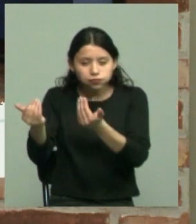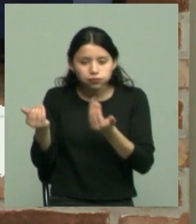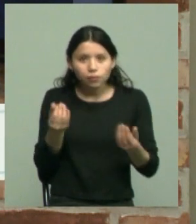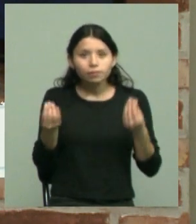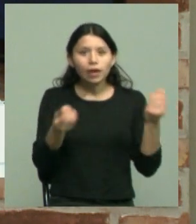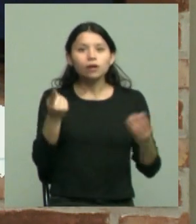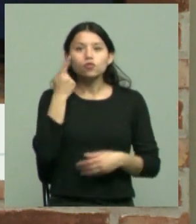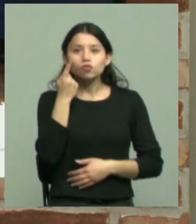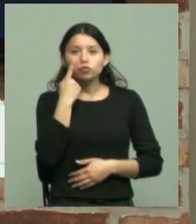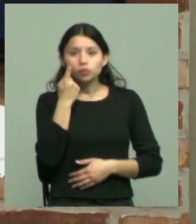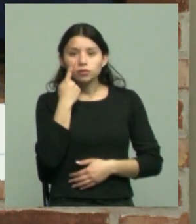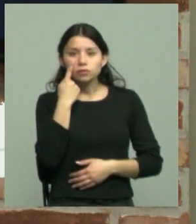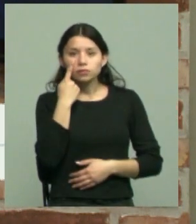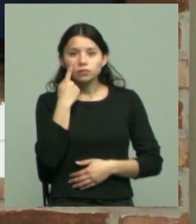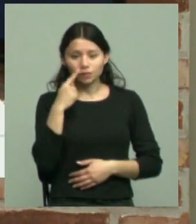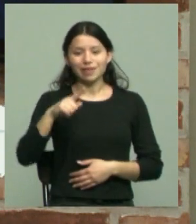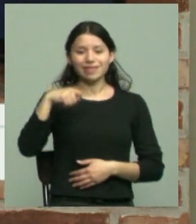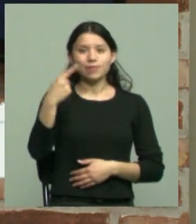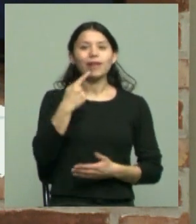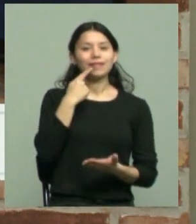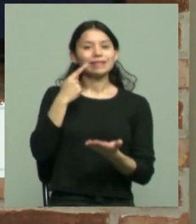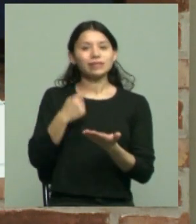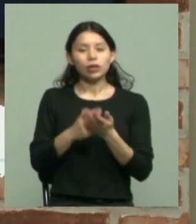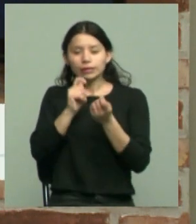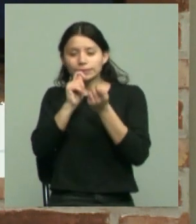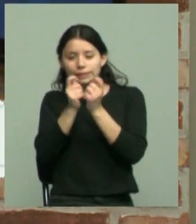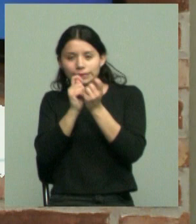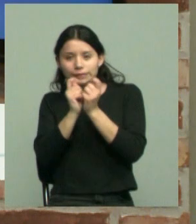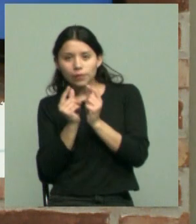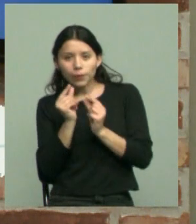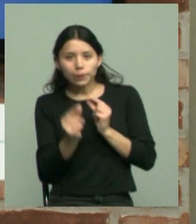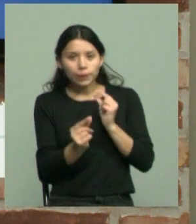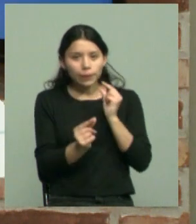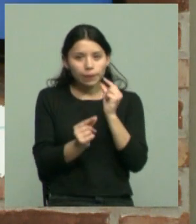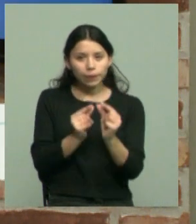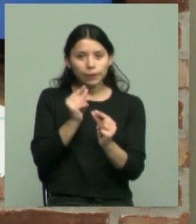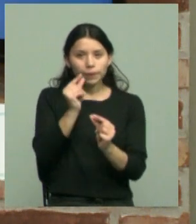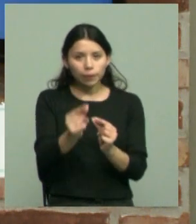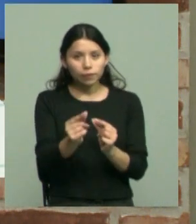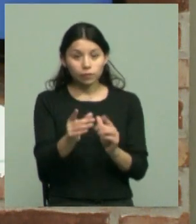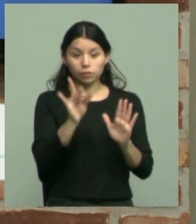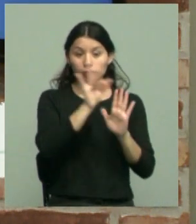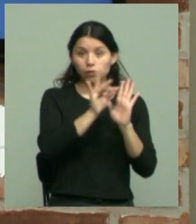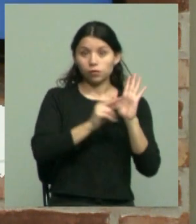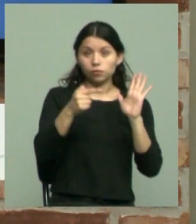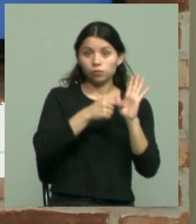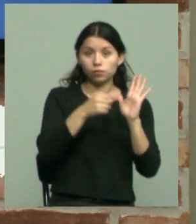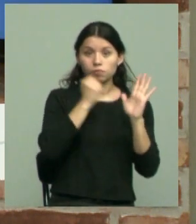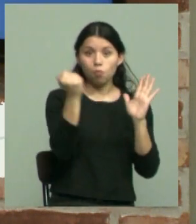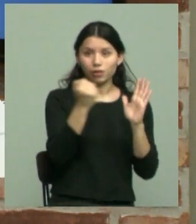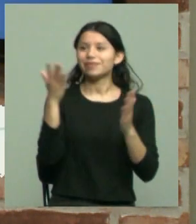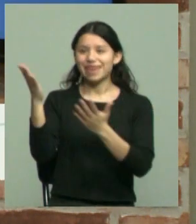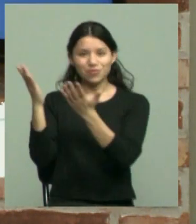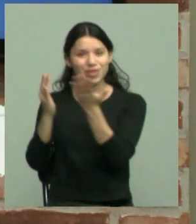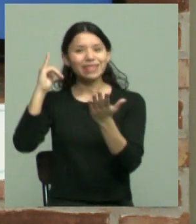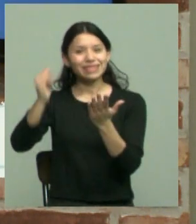para poder implementar esta política de estudio. Lo importante también es que estos datos son que van a recabarse de los estudiantes, pero